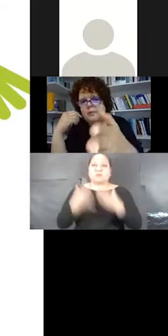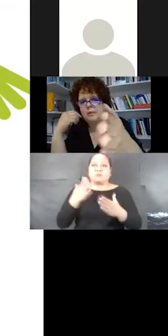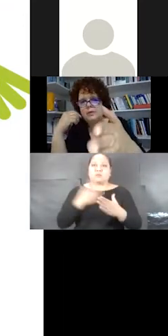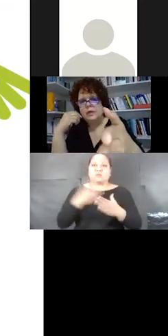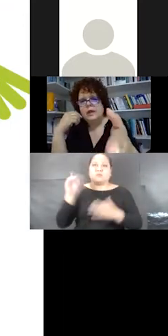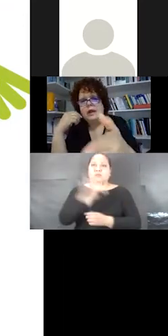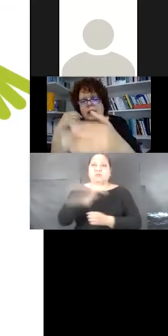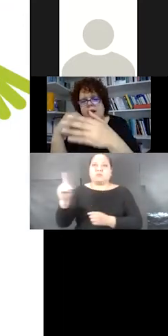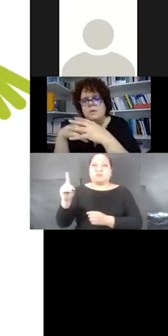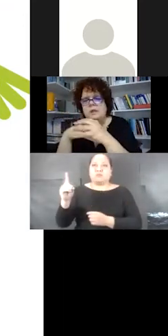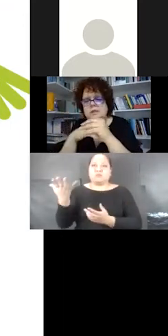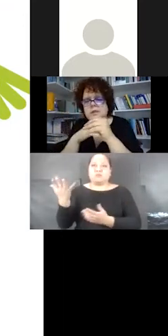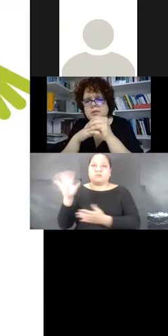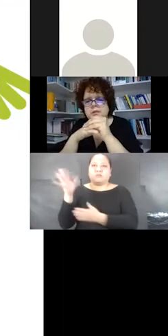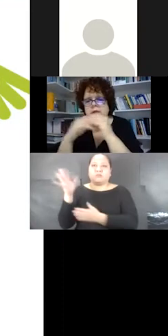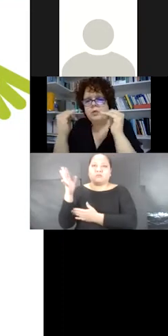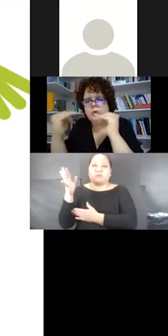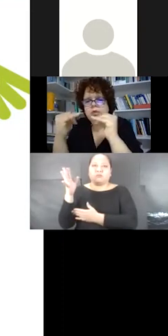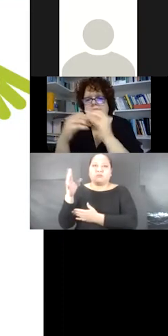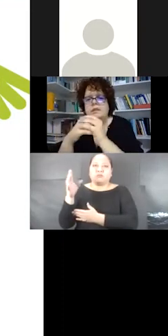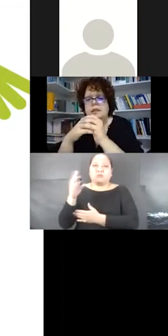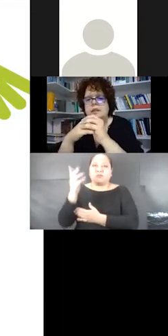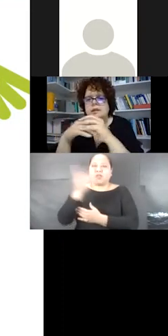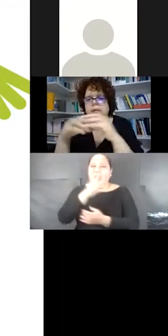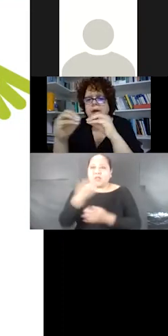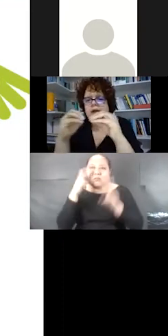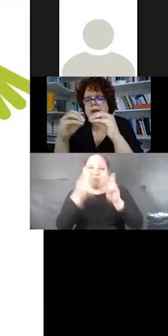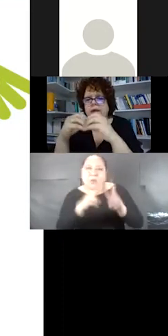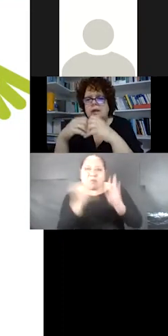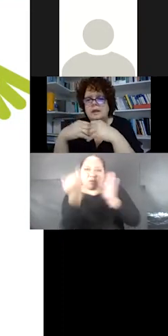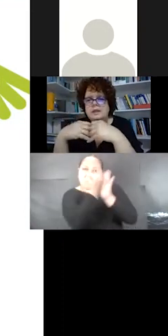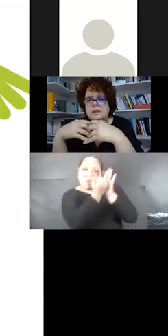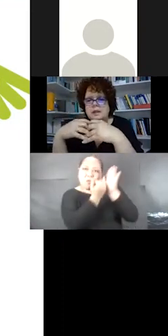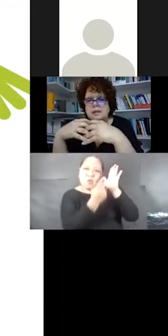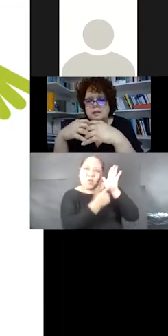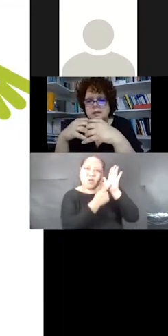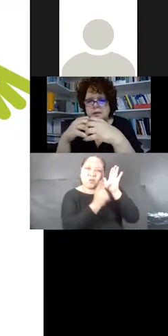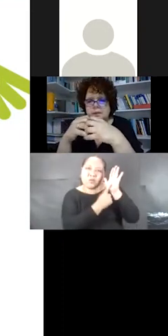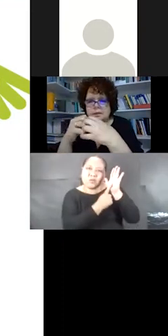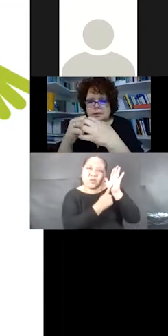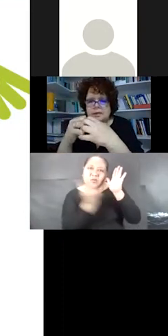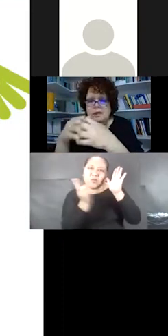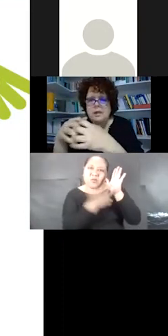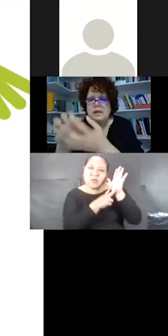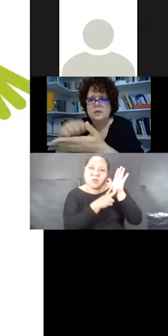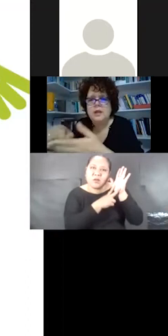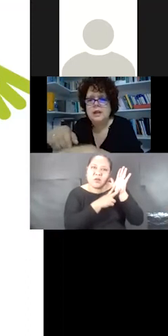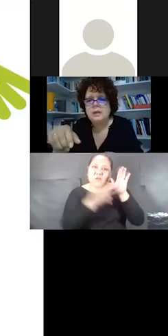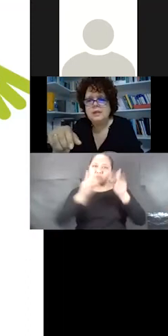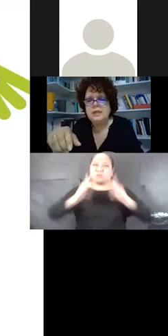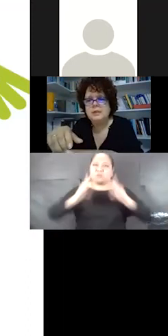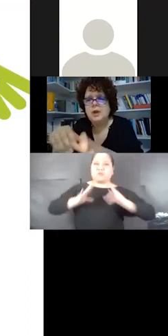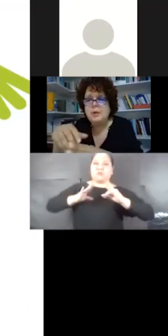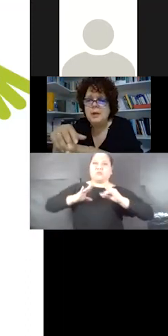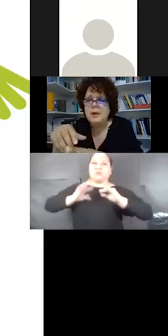derecha vemos algunos dibujos que tratan de ver el tema de hacer la escritura de la lengua